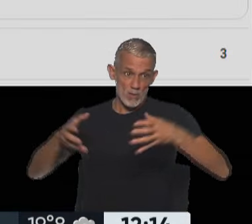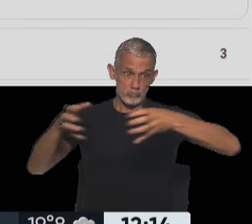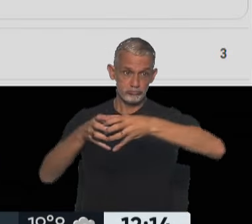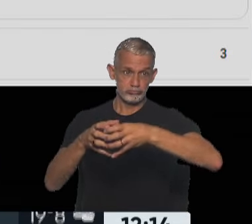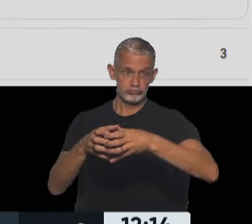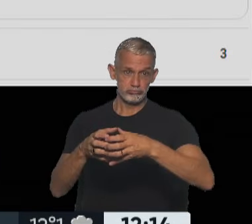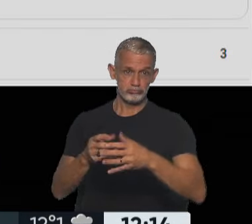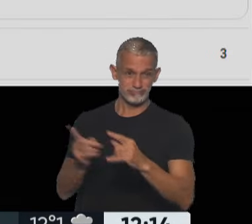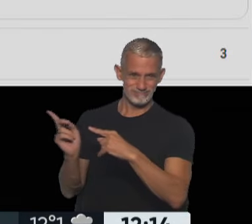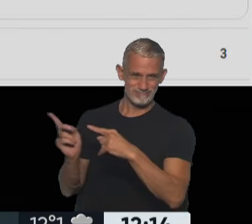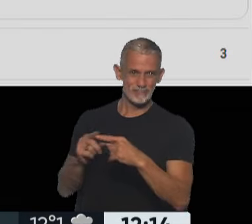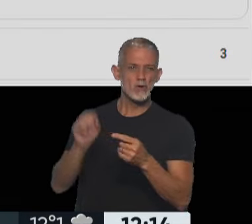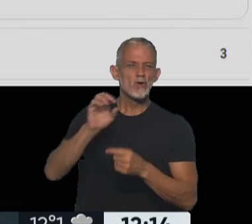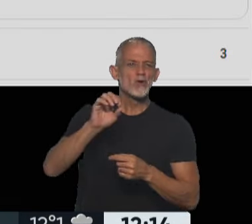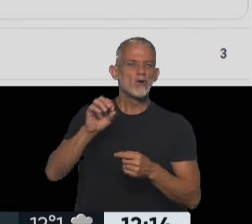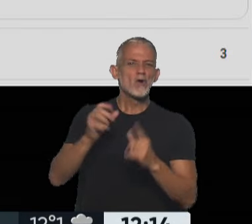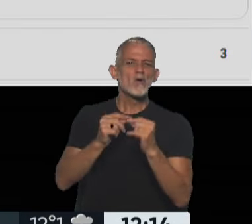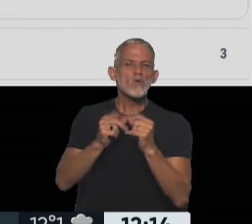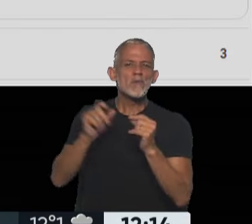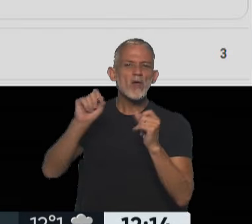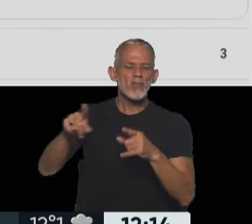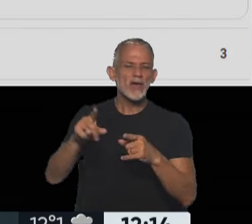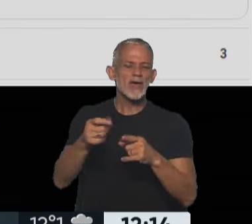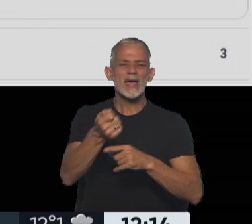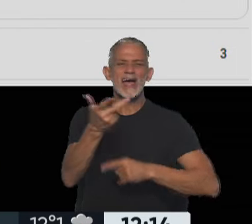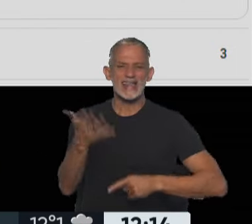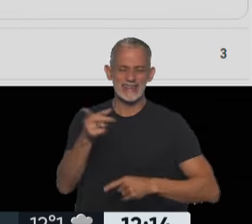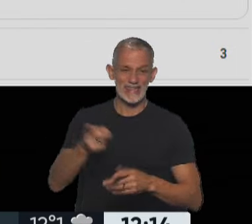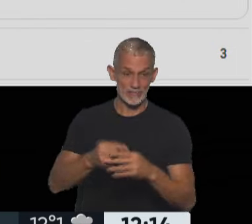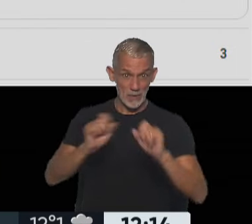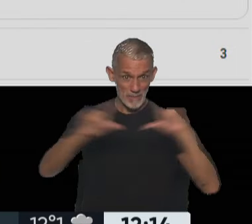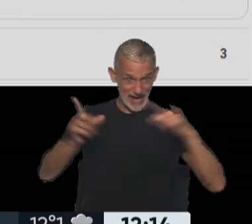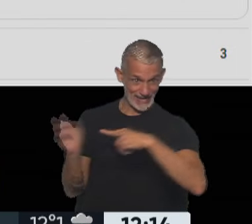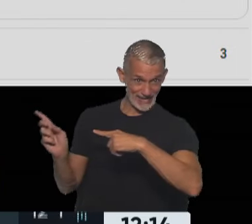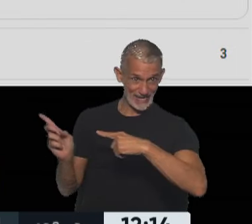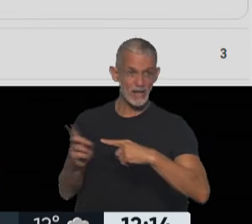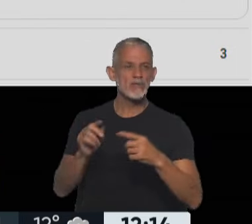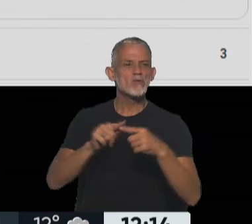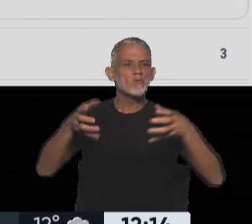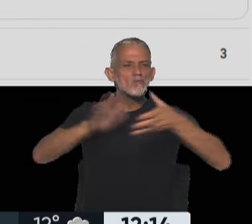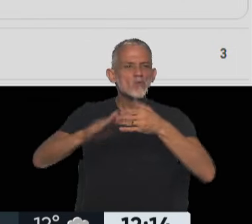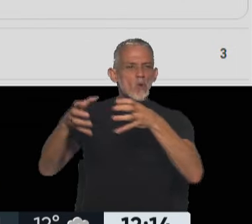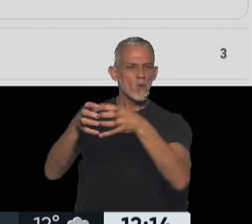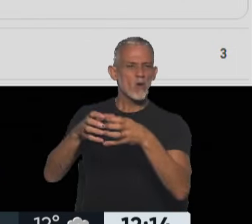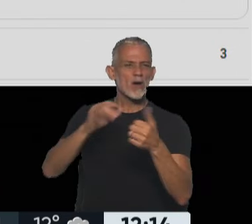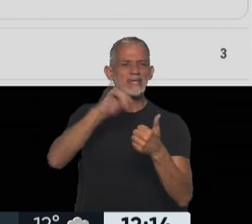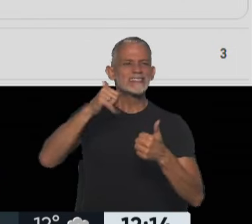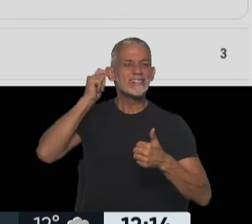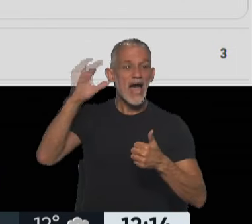el nuevo los nuevos números que tiene el Congreso Nacional Ahí está esa es la página donde está el nuevo bloque sago